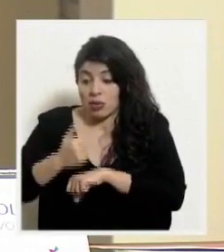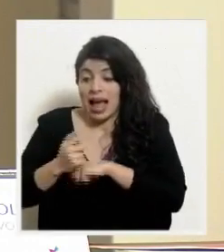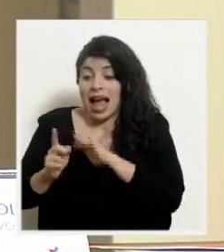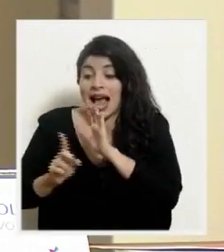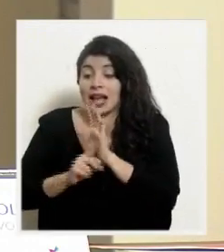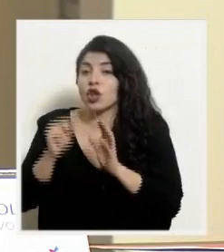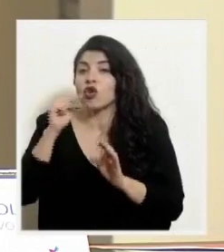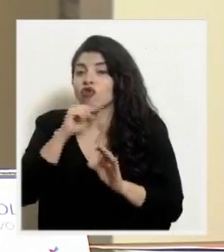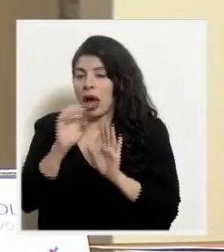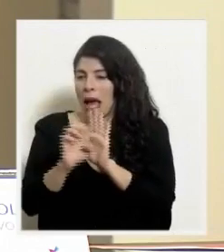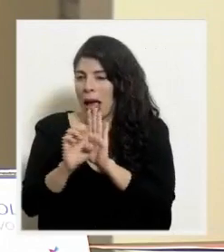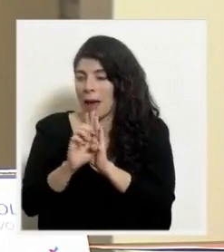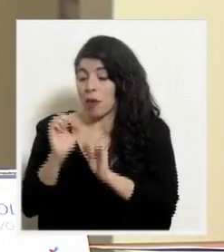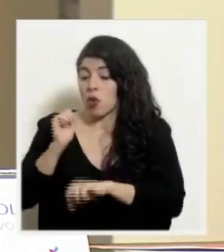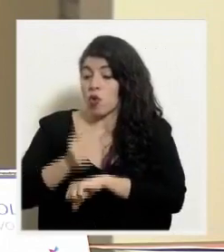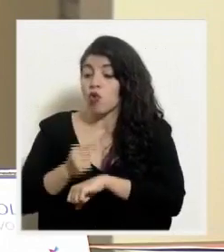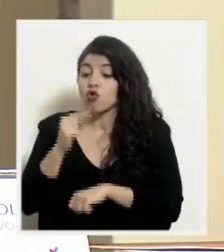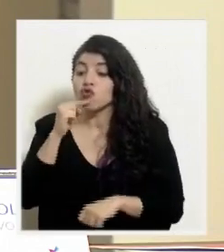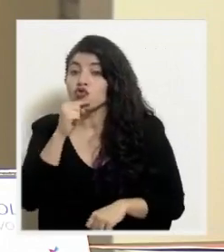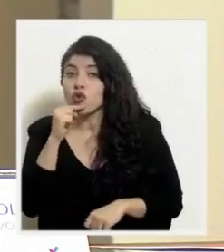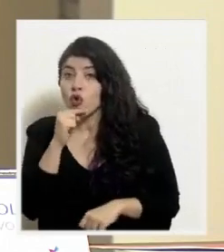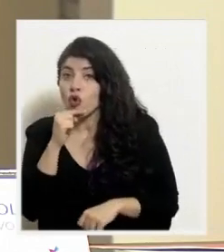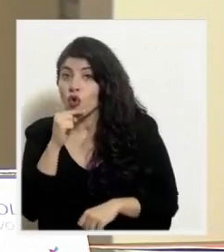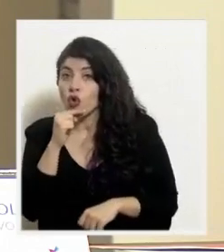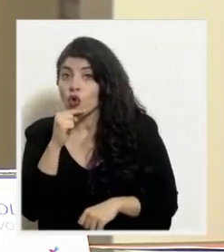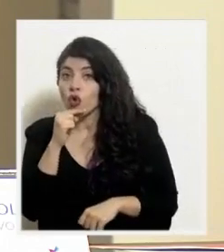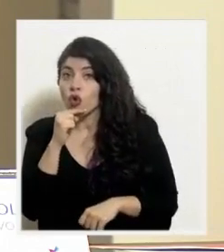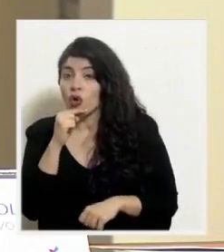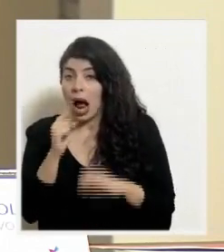roja, por ejemplo, tendríamos que